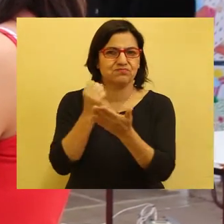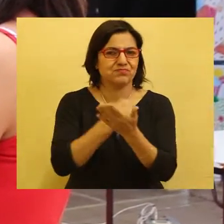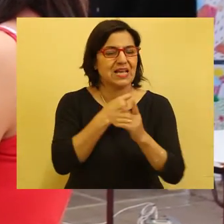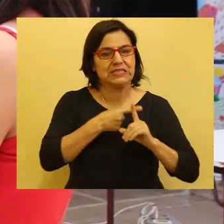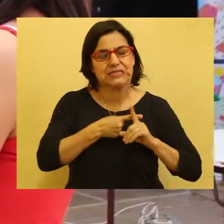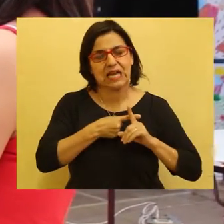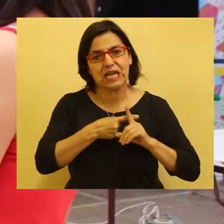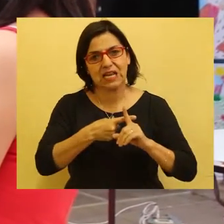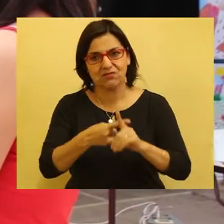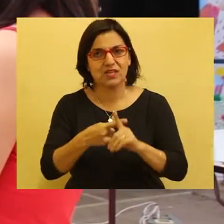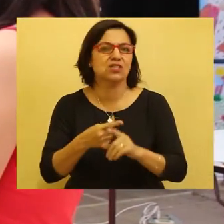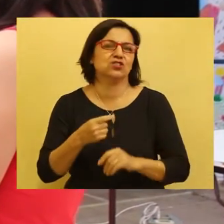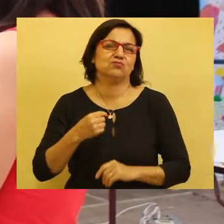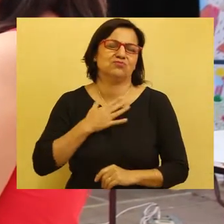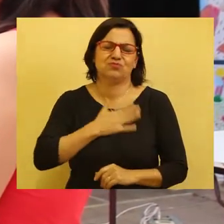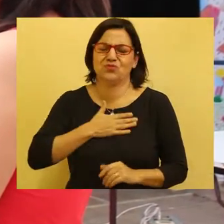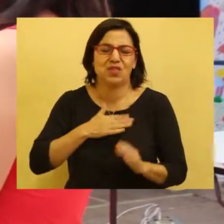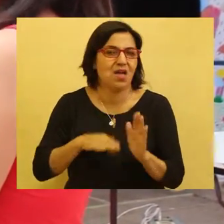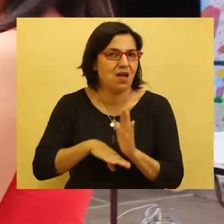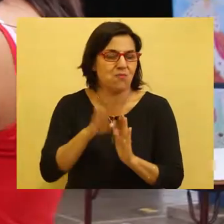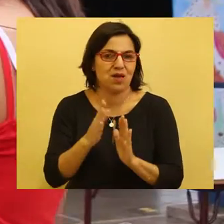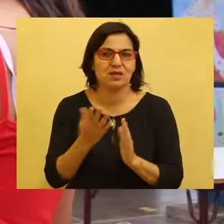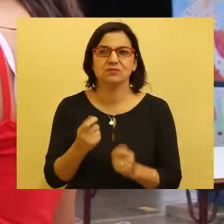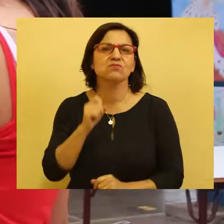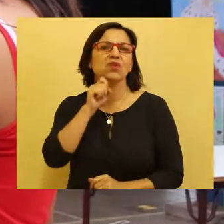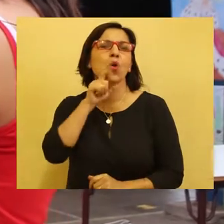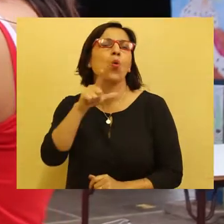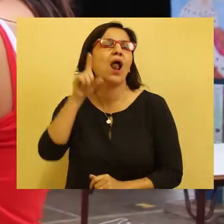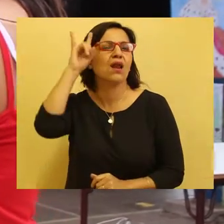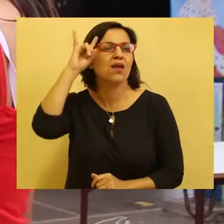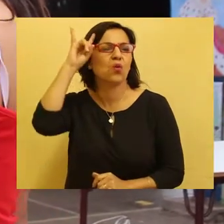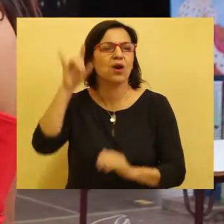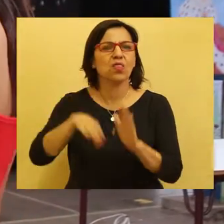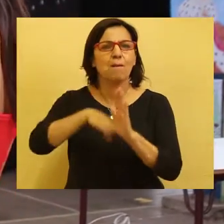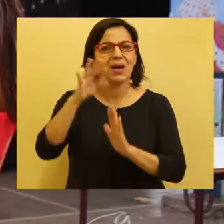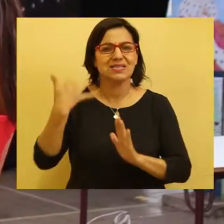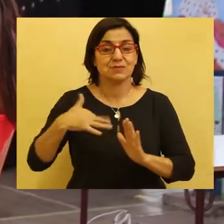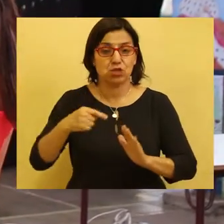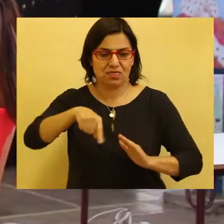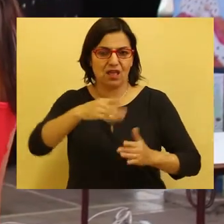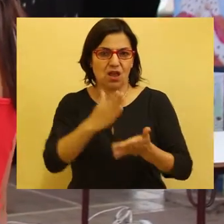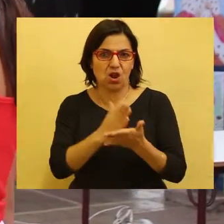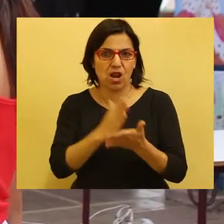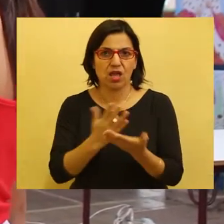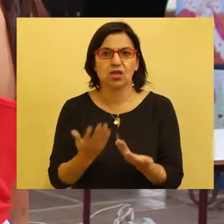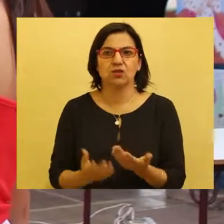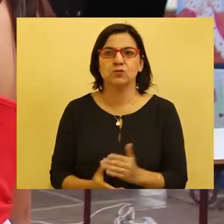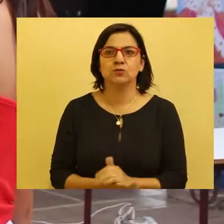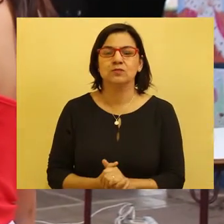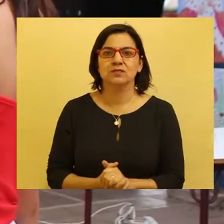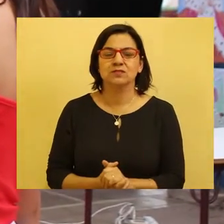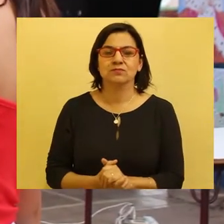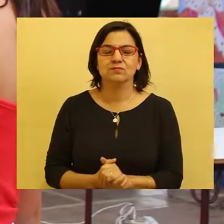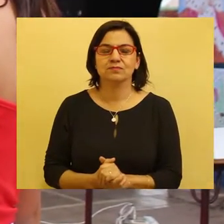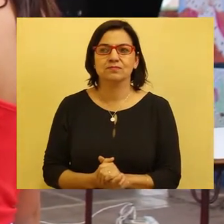harto sacrificio y se aprecia mucho más. ¿Cuáles son los recuerdos más importantes que tiene de este colegio?